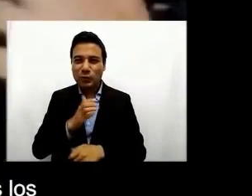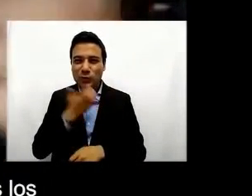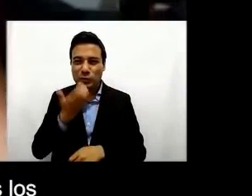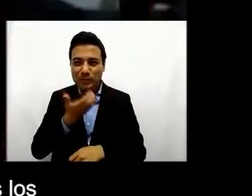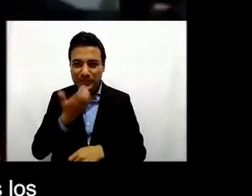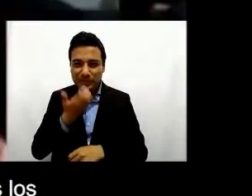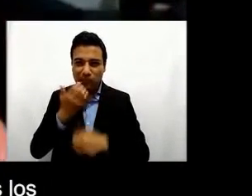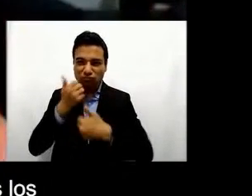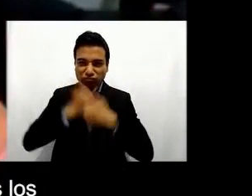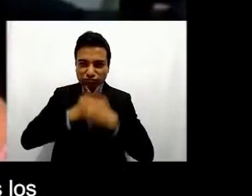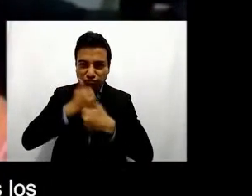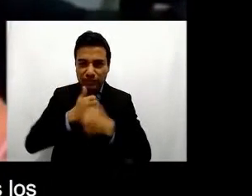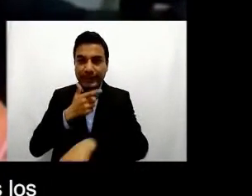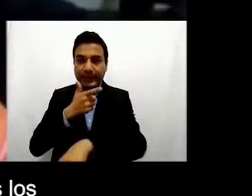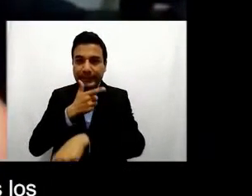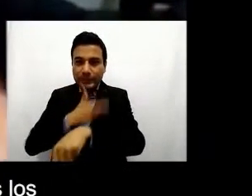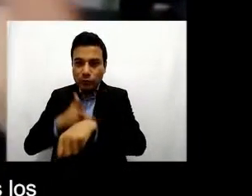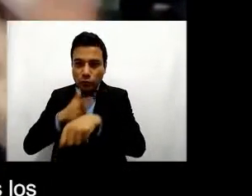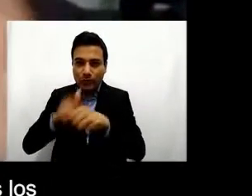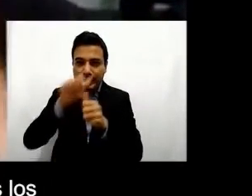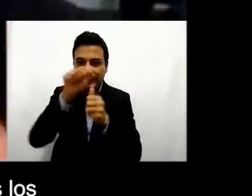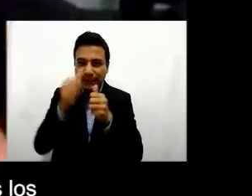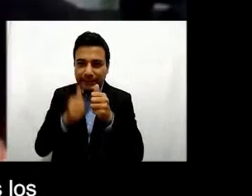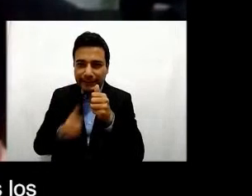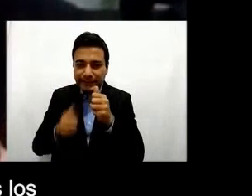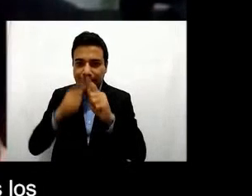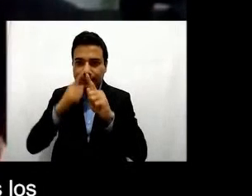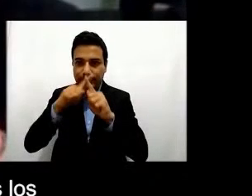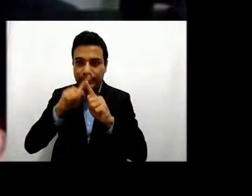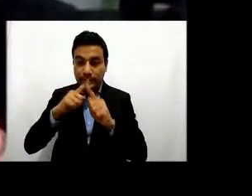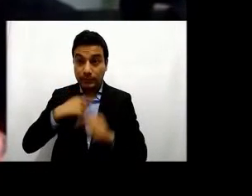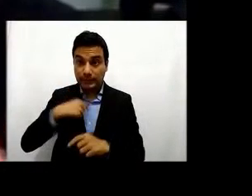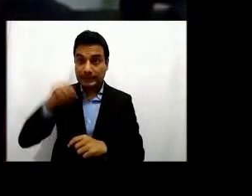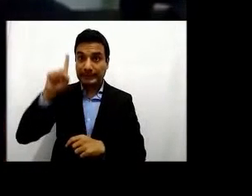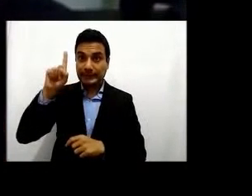artistas, los gestores, los promotores tenían que aplicar para